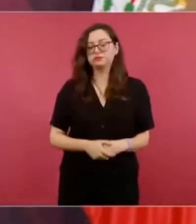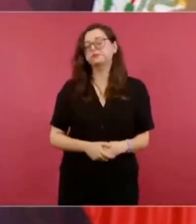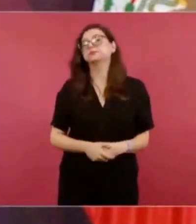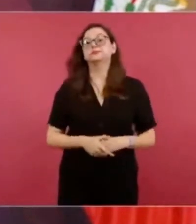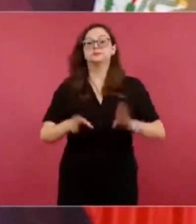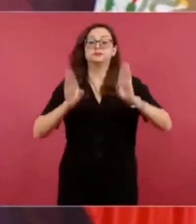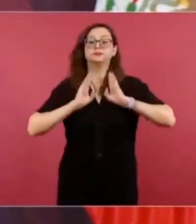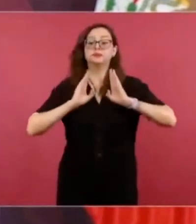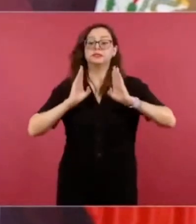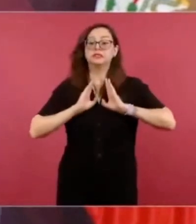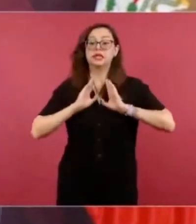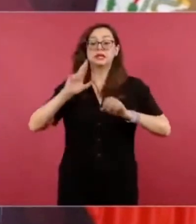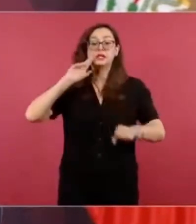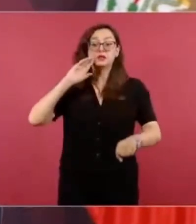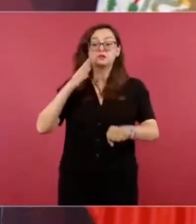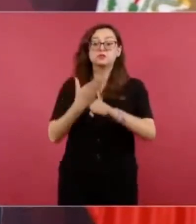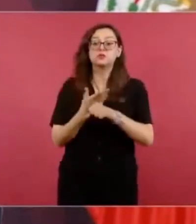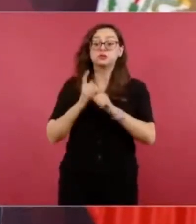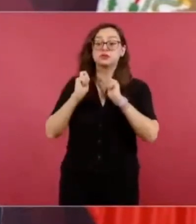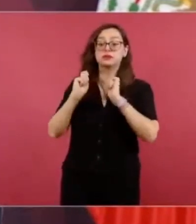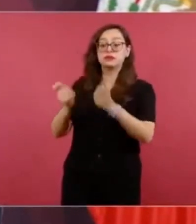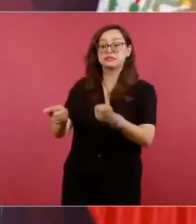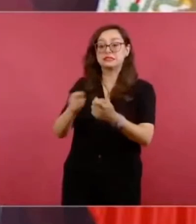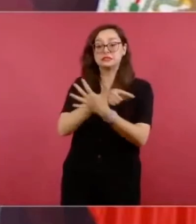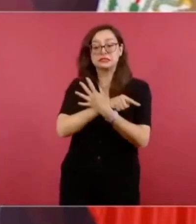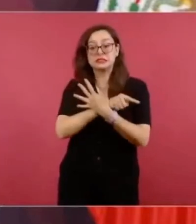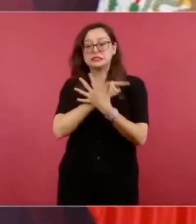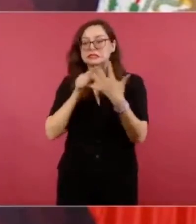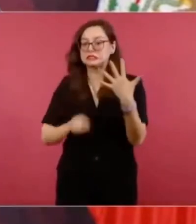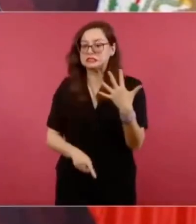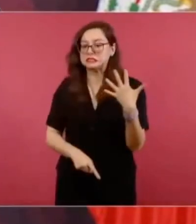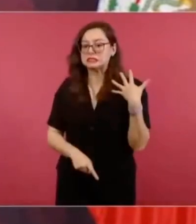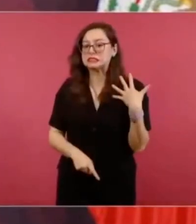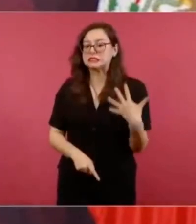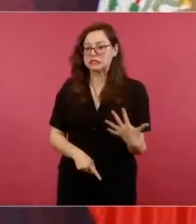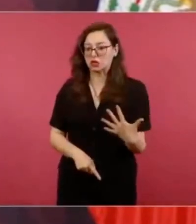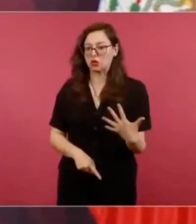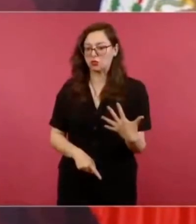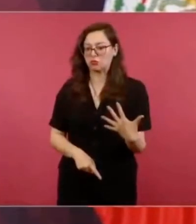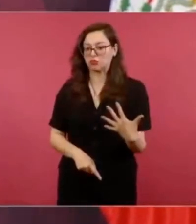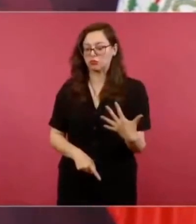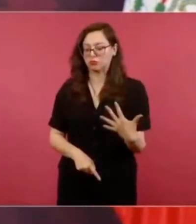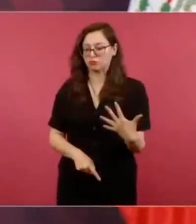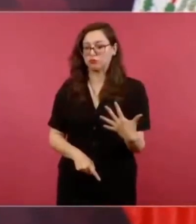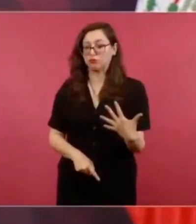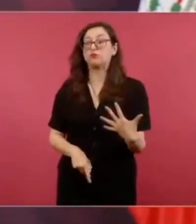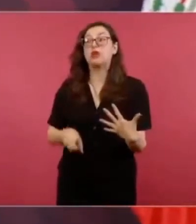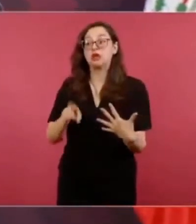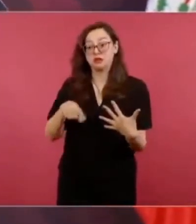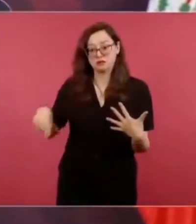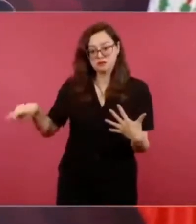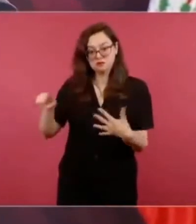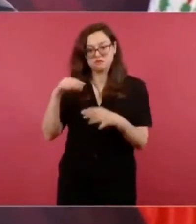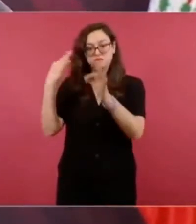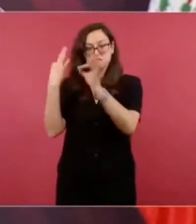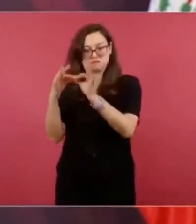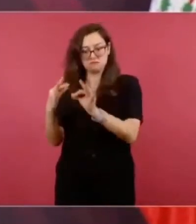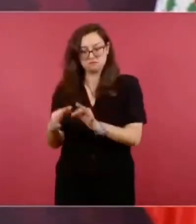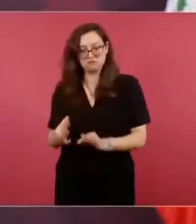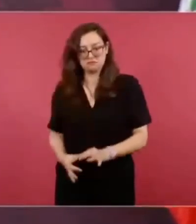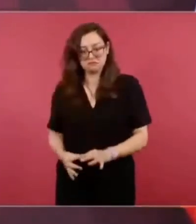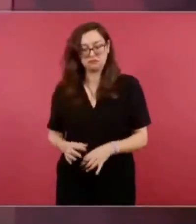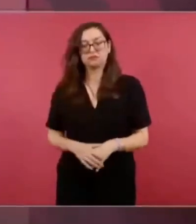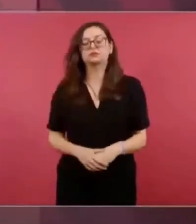están cumpliendo, como nunca. La primera, defender la soberanía de